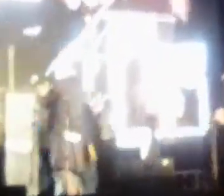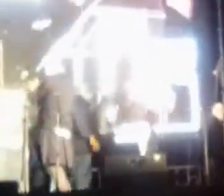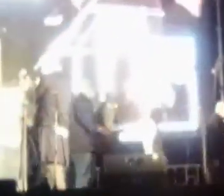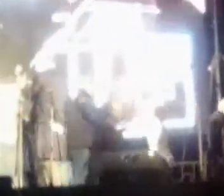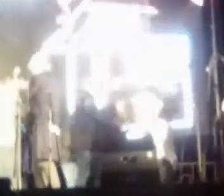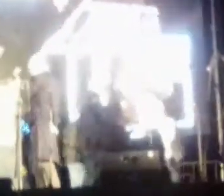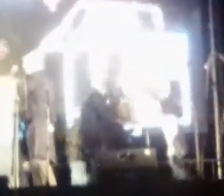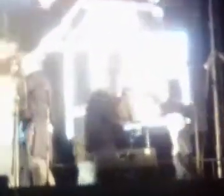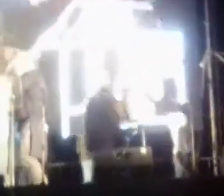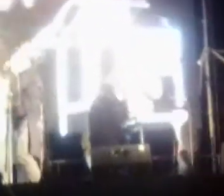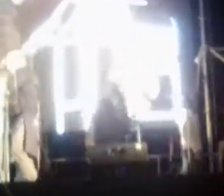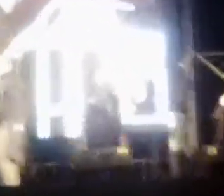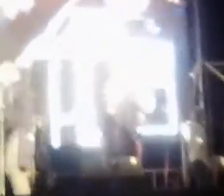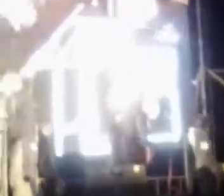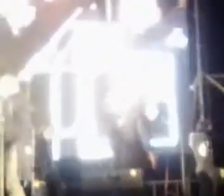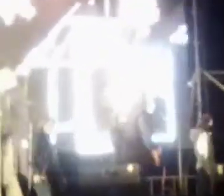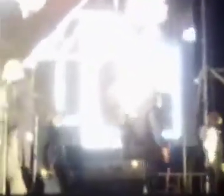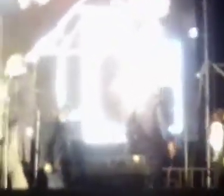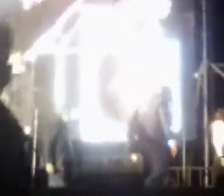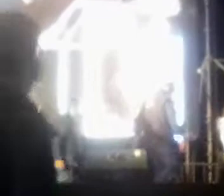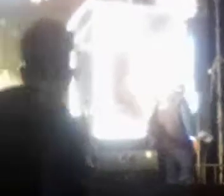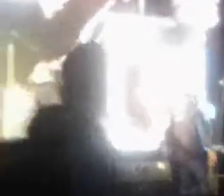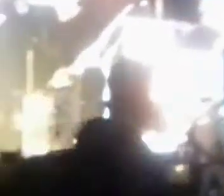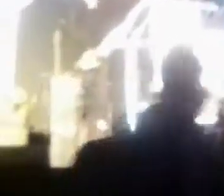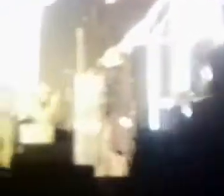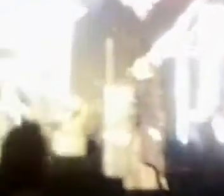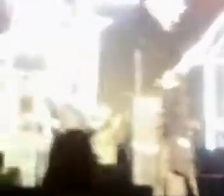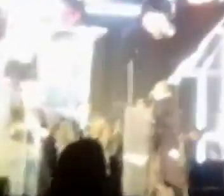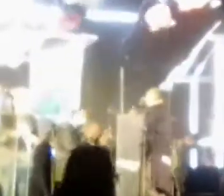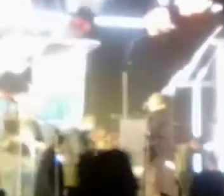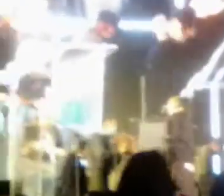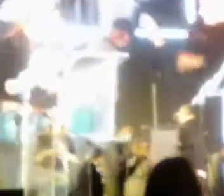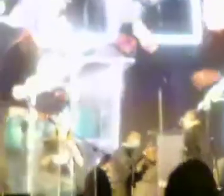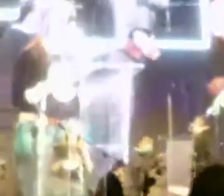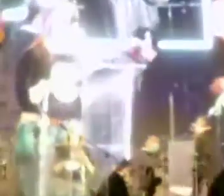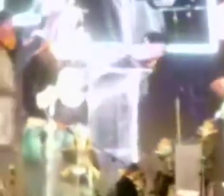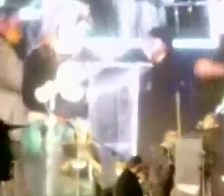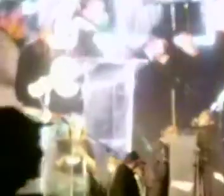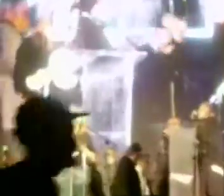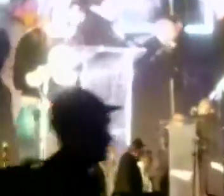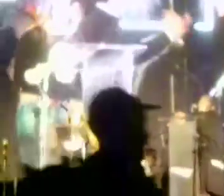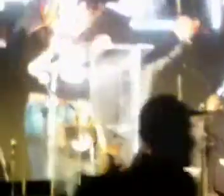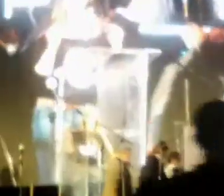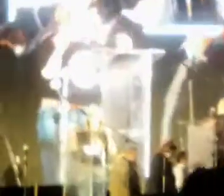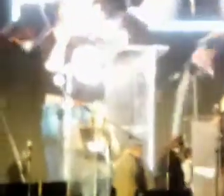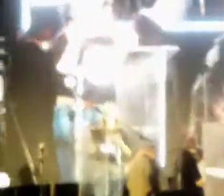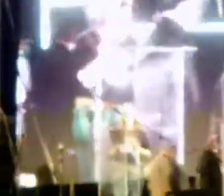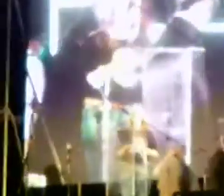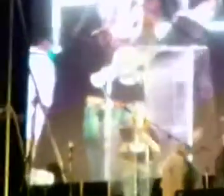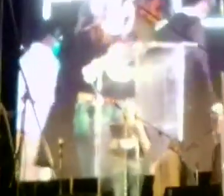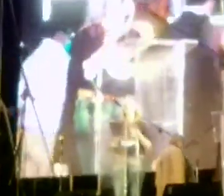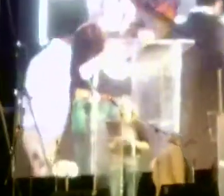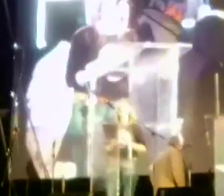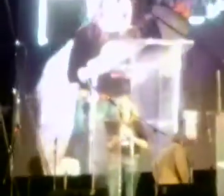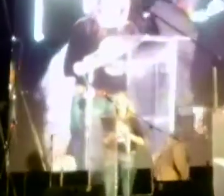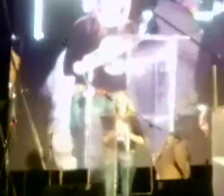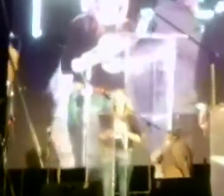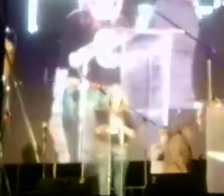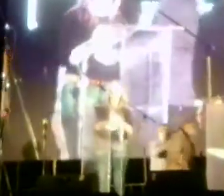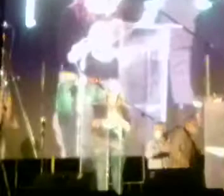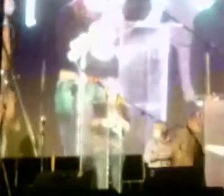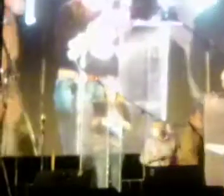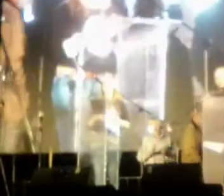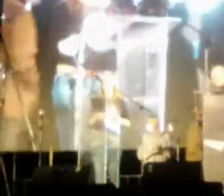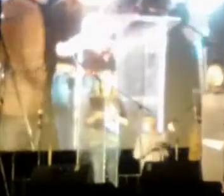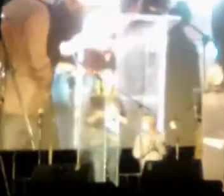todos aquellos que han estado yendo casa por casa convenciendo a la ciudadanía de que hay que anular estos